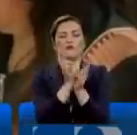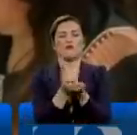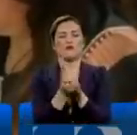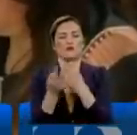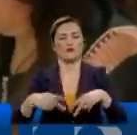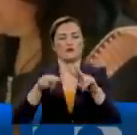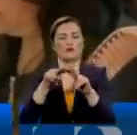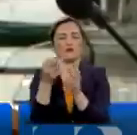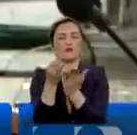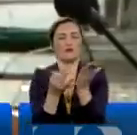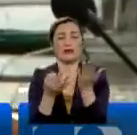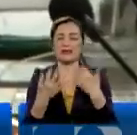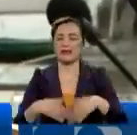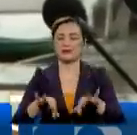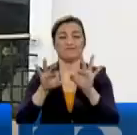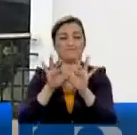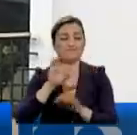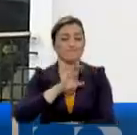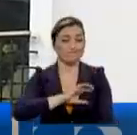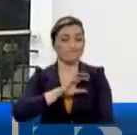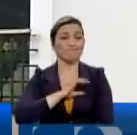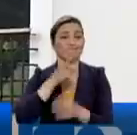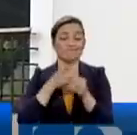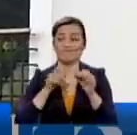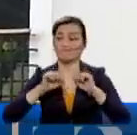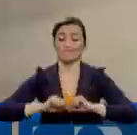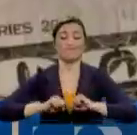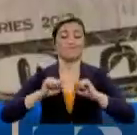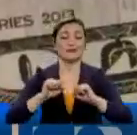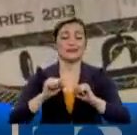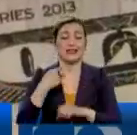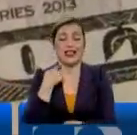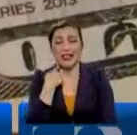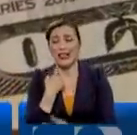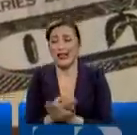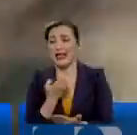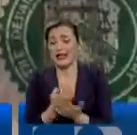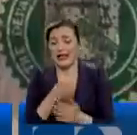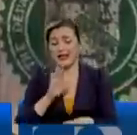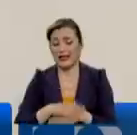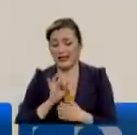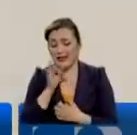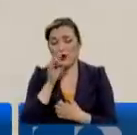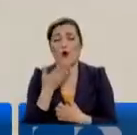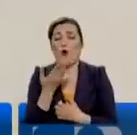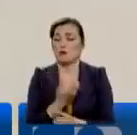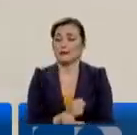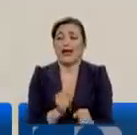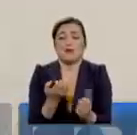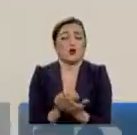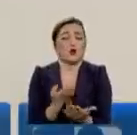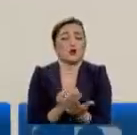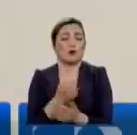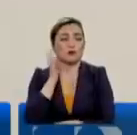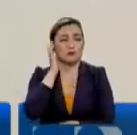presupuestaria contempla recortes importantes para que el municipio de Quito pueda sobrevivir a la crisis económica generada por la pandemia. Es un corte